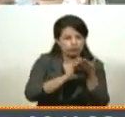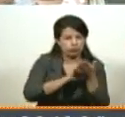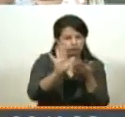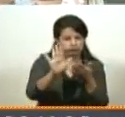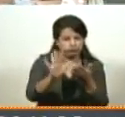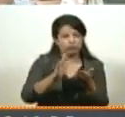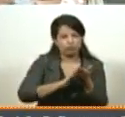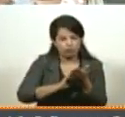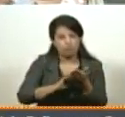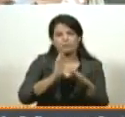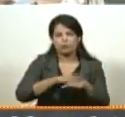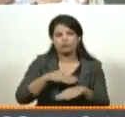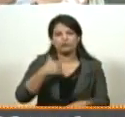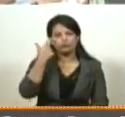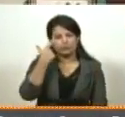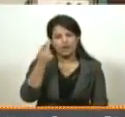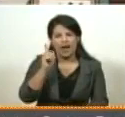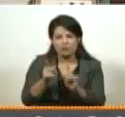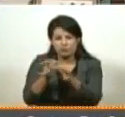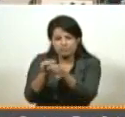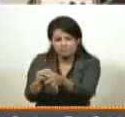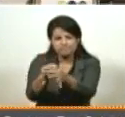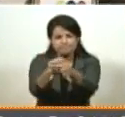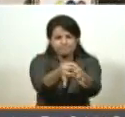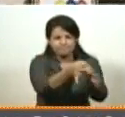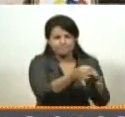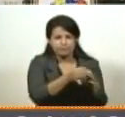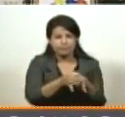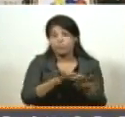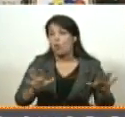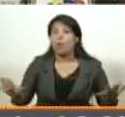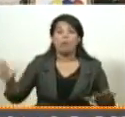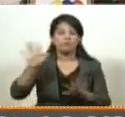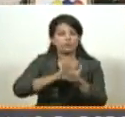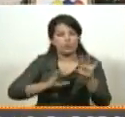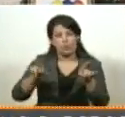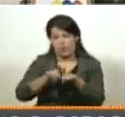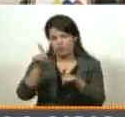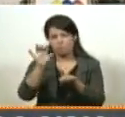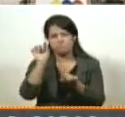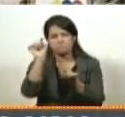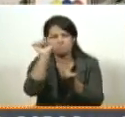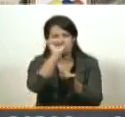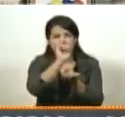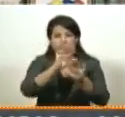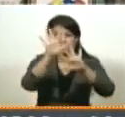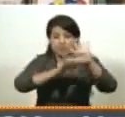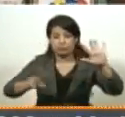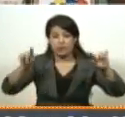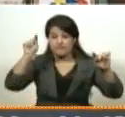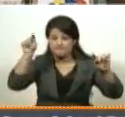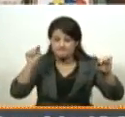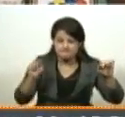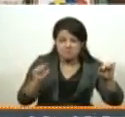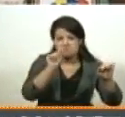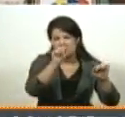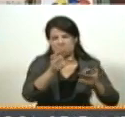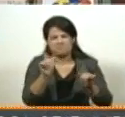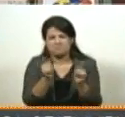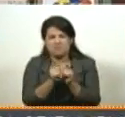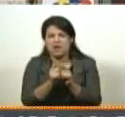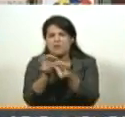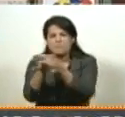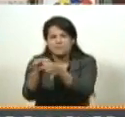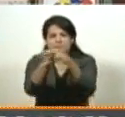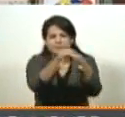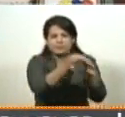está puntualizado, focalizado, que no está en todo el país, sino en sitios específicos donde electoras